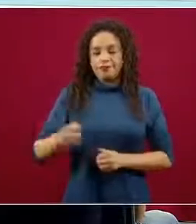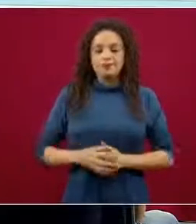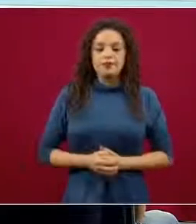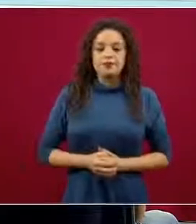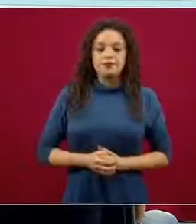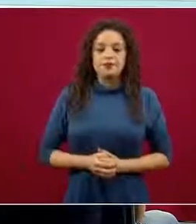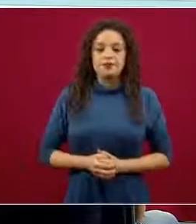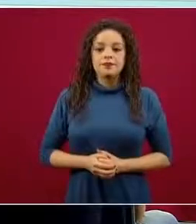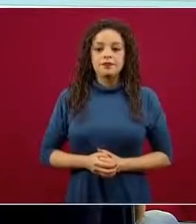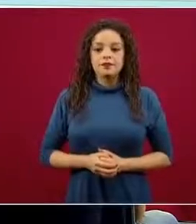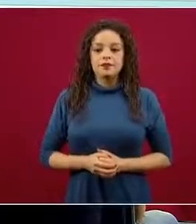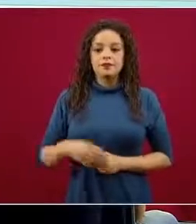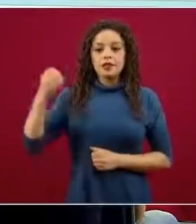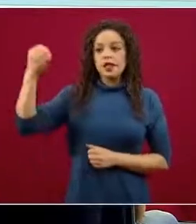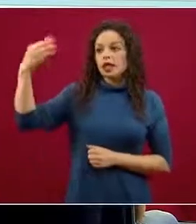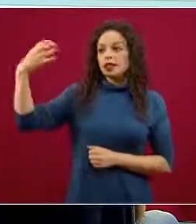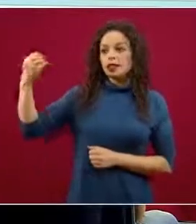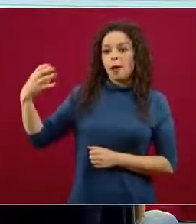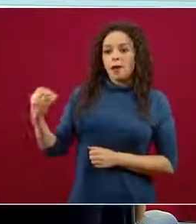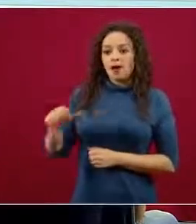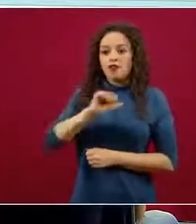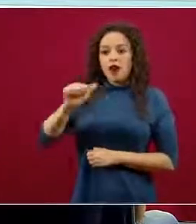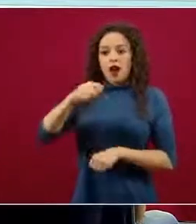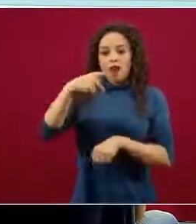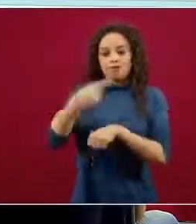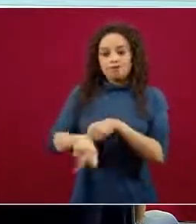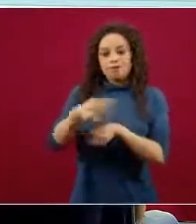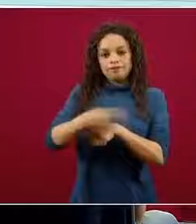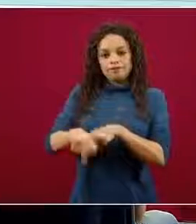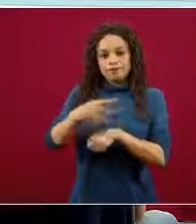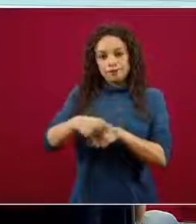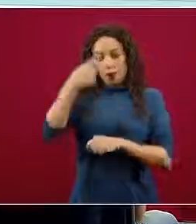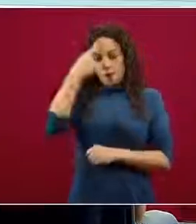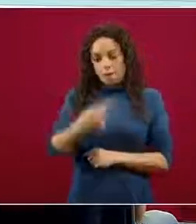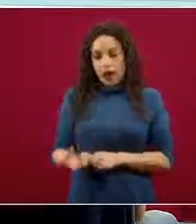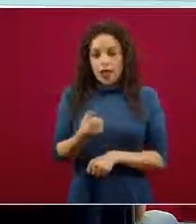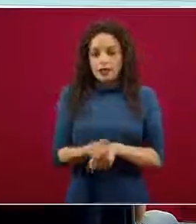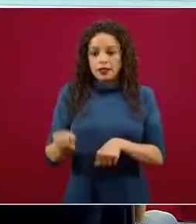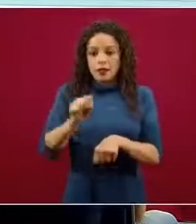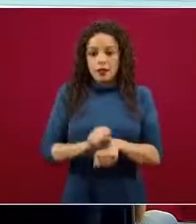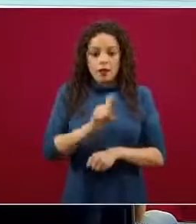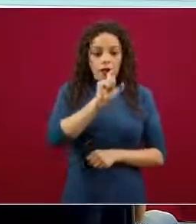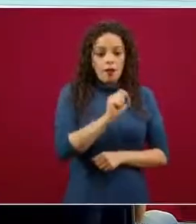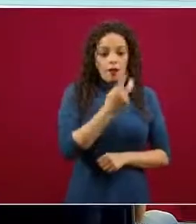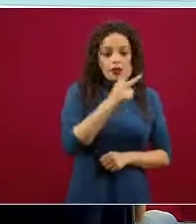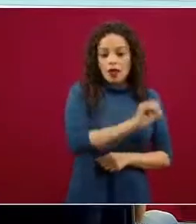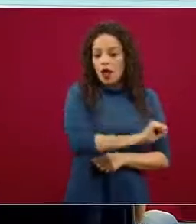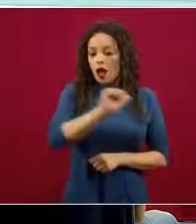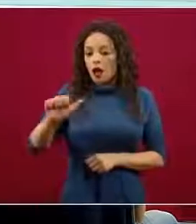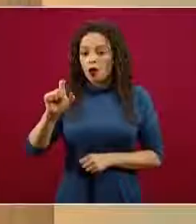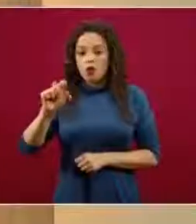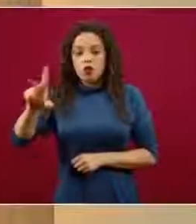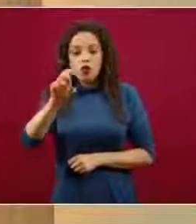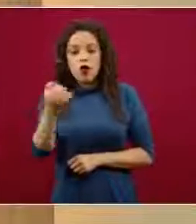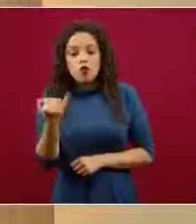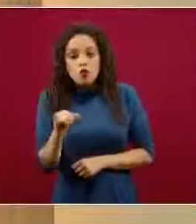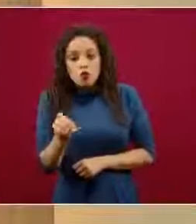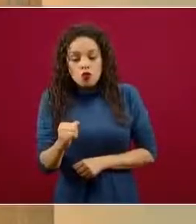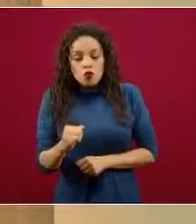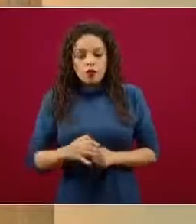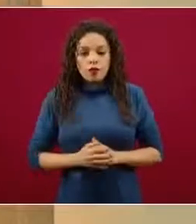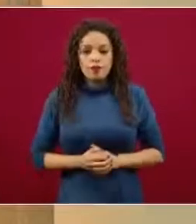Recordando que el semáforo de riesgo para la semana del 22 al 28 de junio